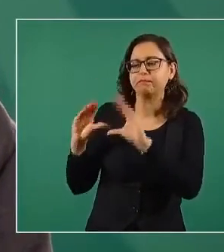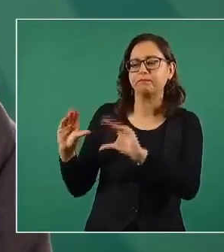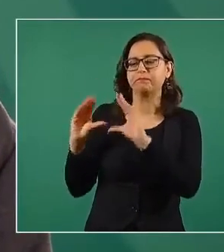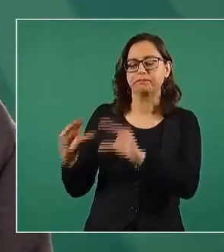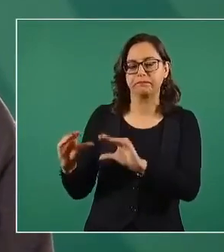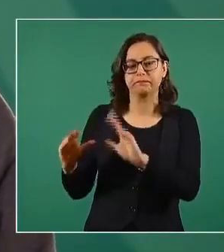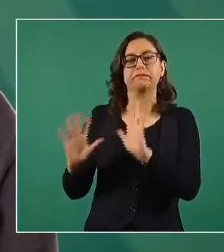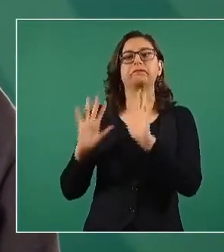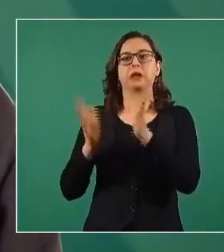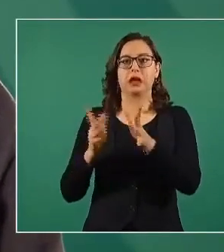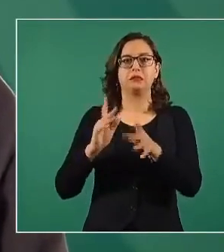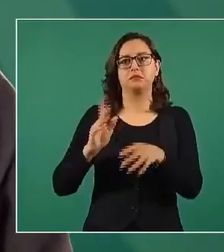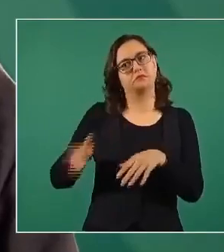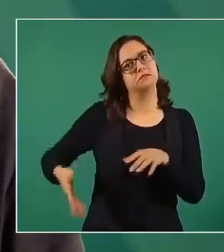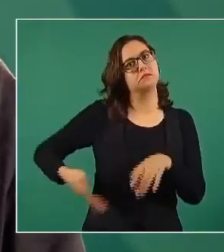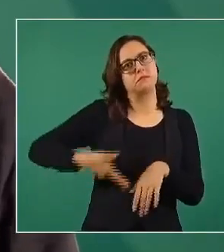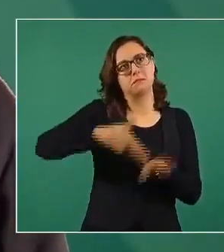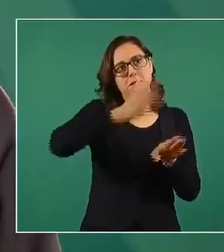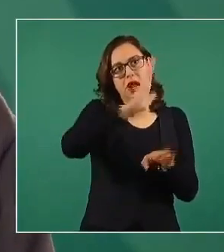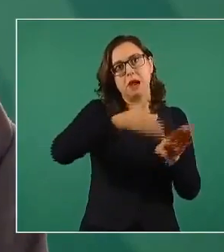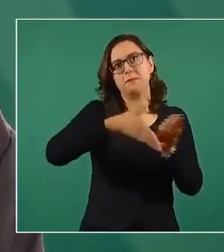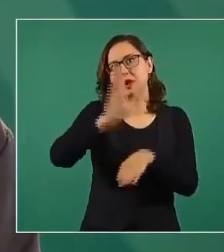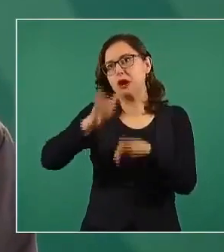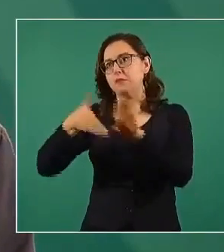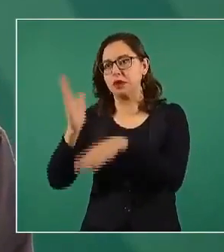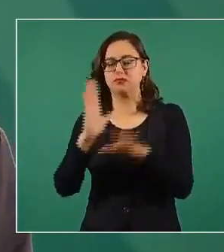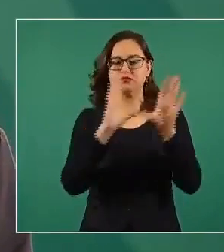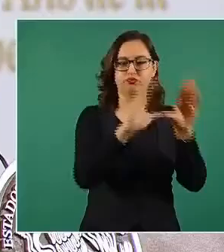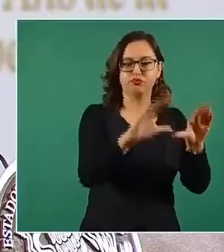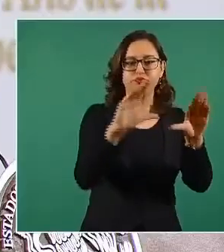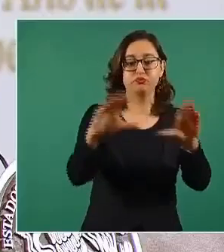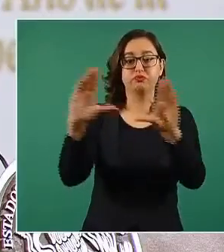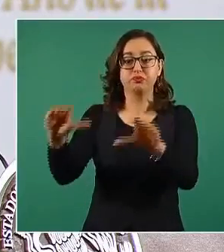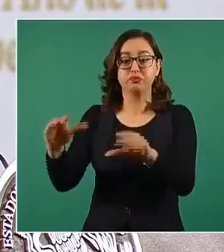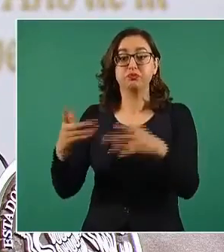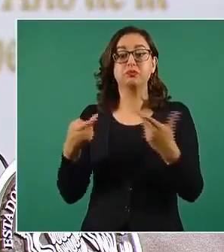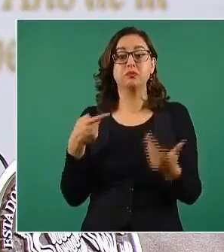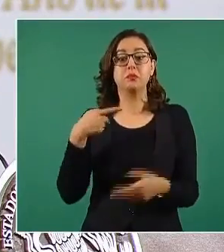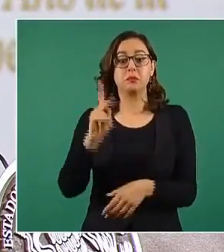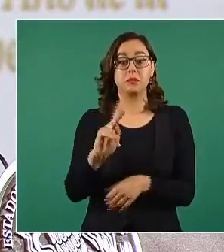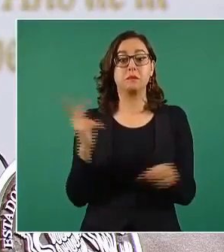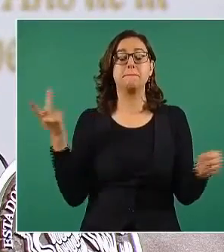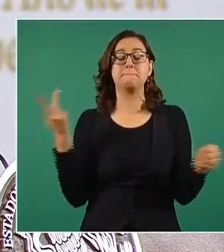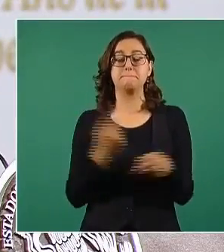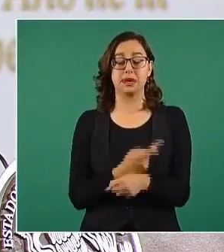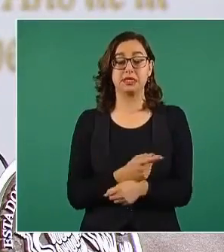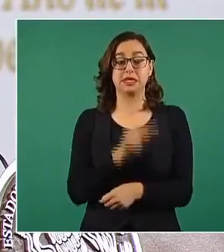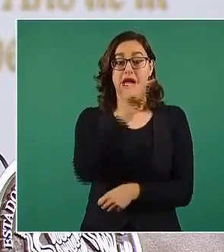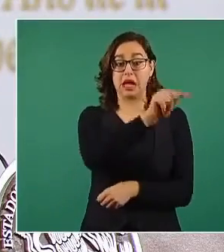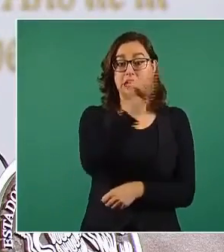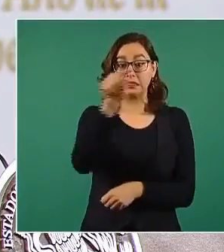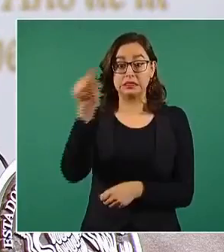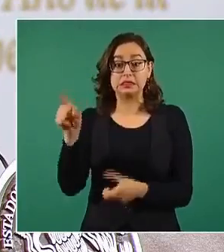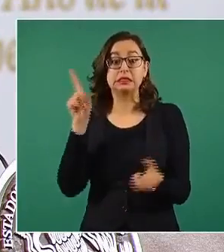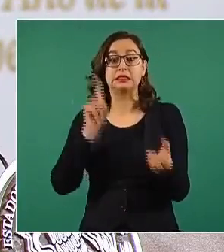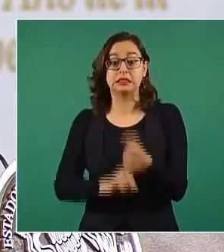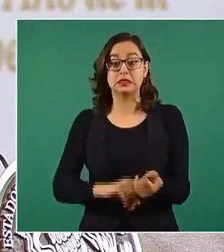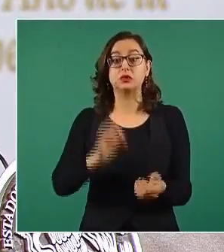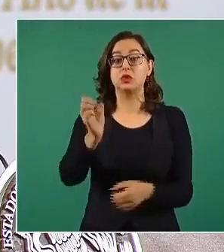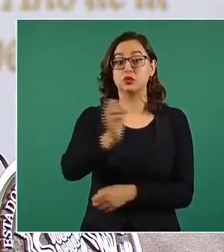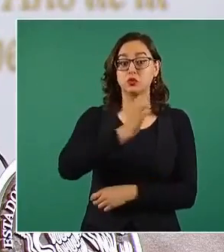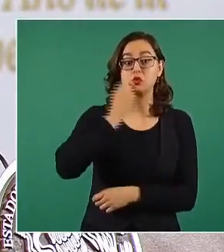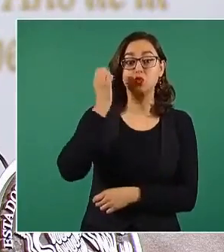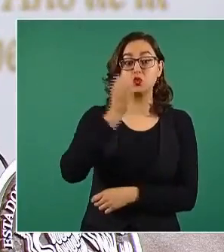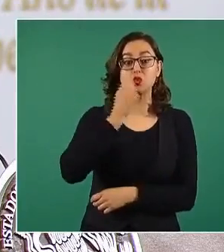Esto ha seguido así, pero desgraciadamente los resultados de estas escuelas, como los resultados